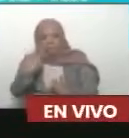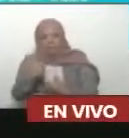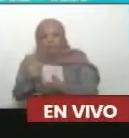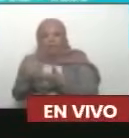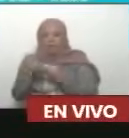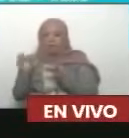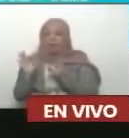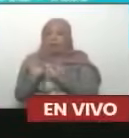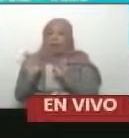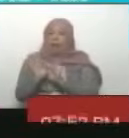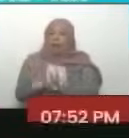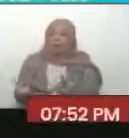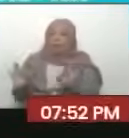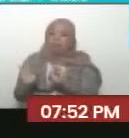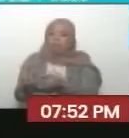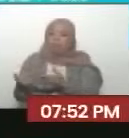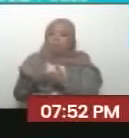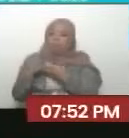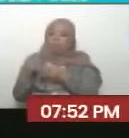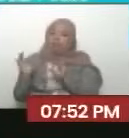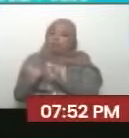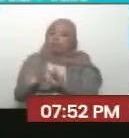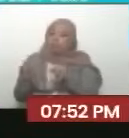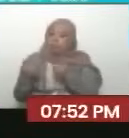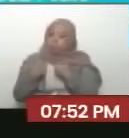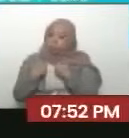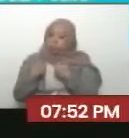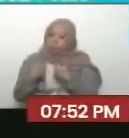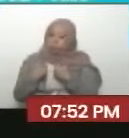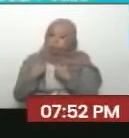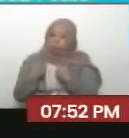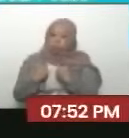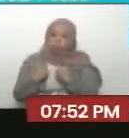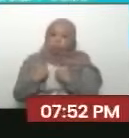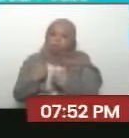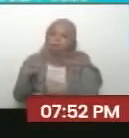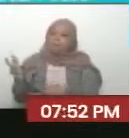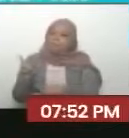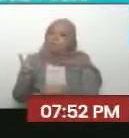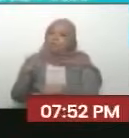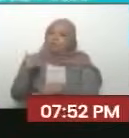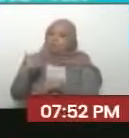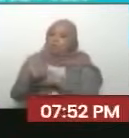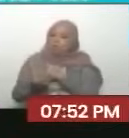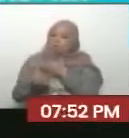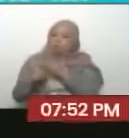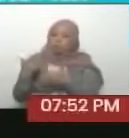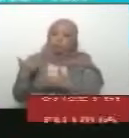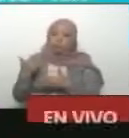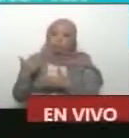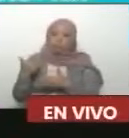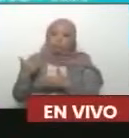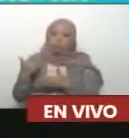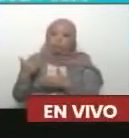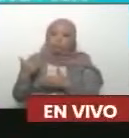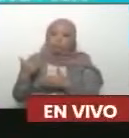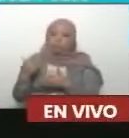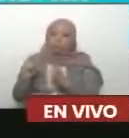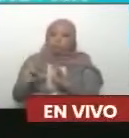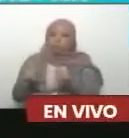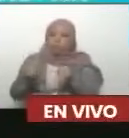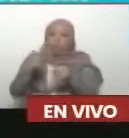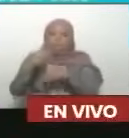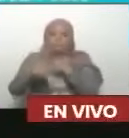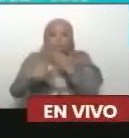de nadie. Con esfuerzo propio, Venezuela empezó, mira, a surgir paso